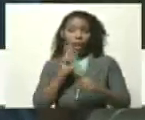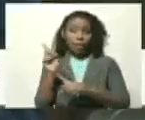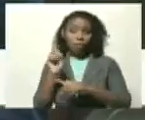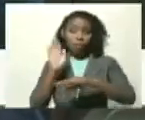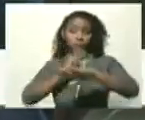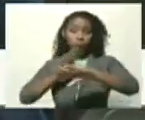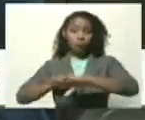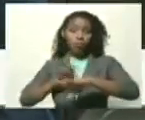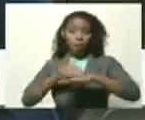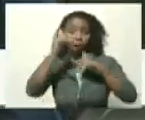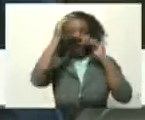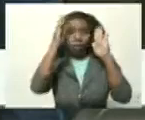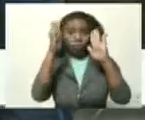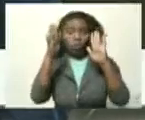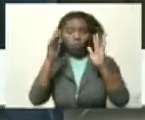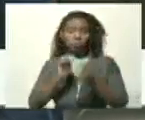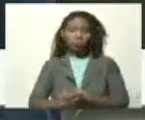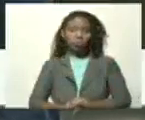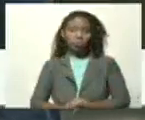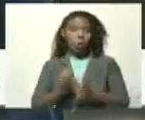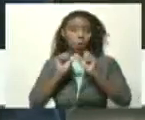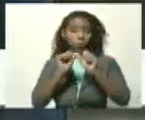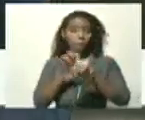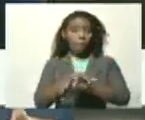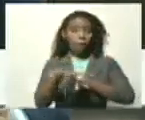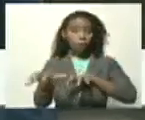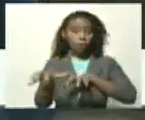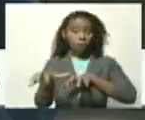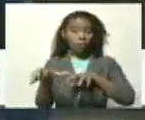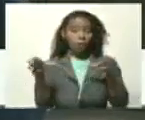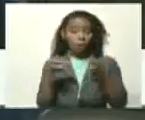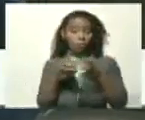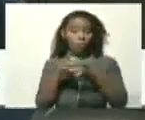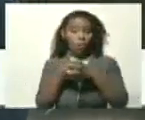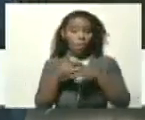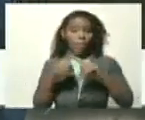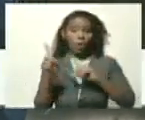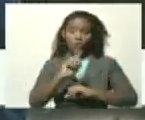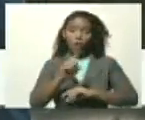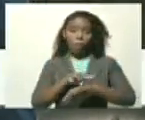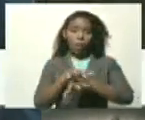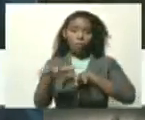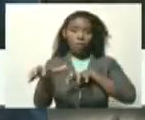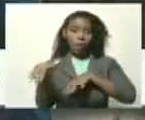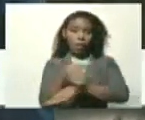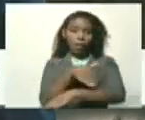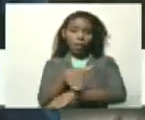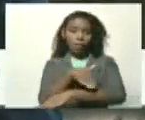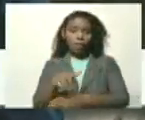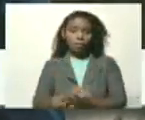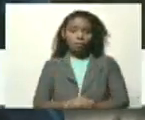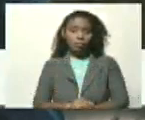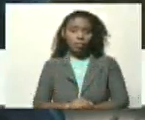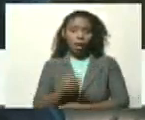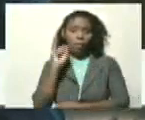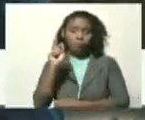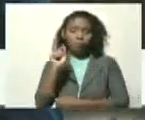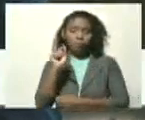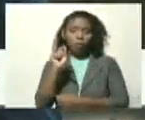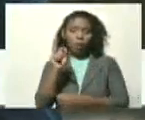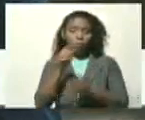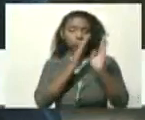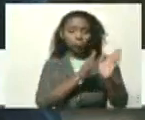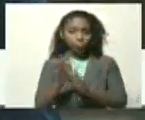llamar la atención. Siguen siendo la mayoría de la Cámara, pero no la mayoría de la calle. Punto de orden,